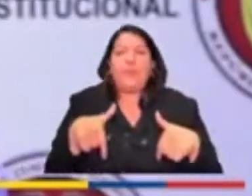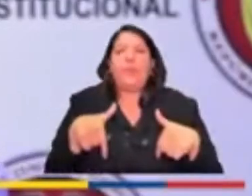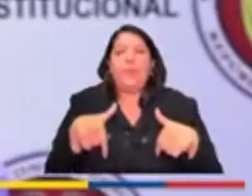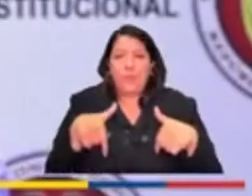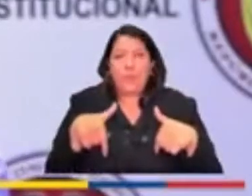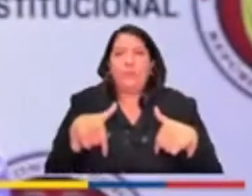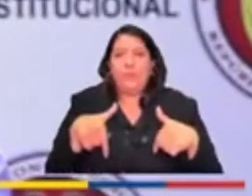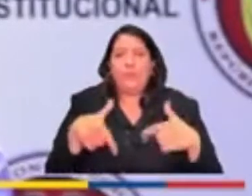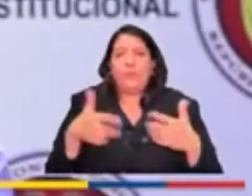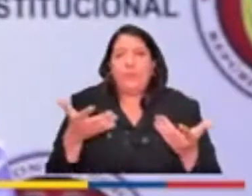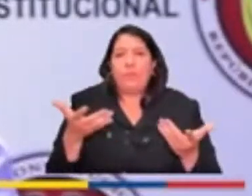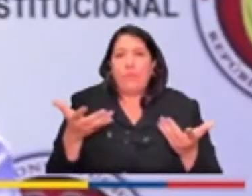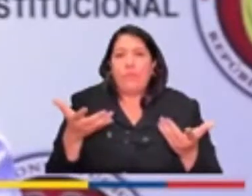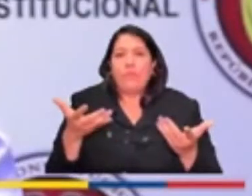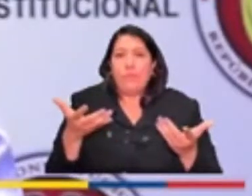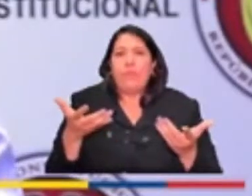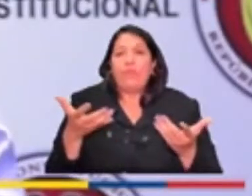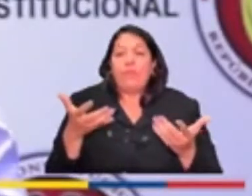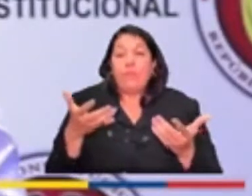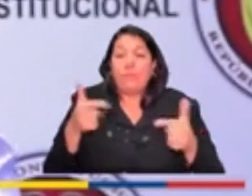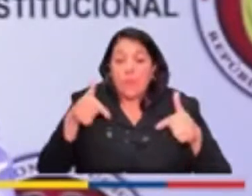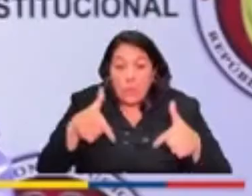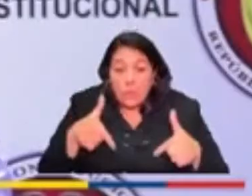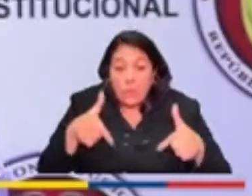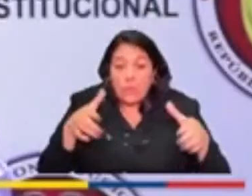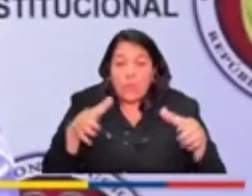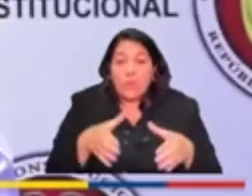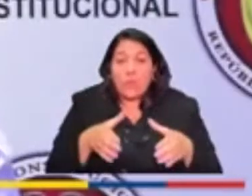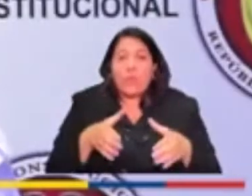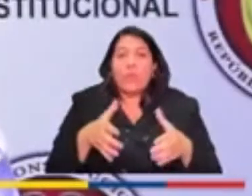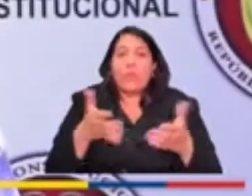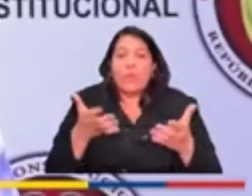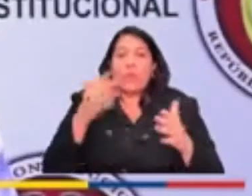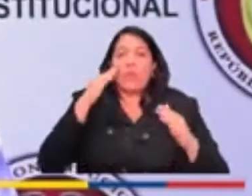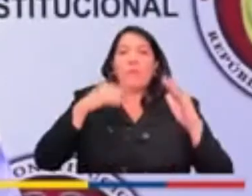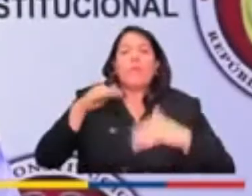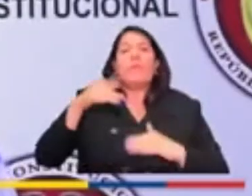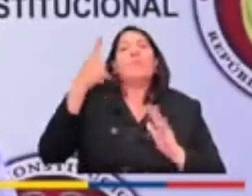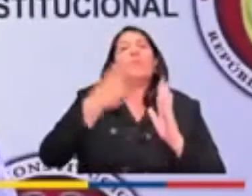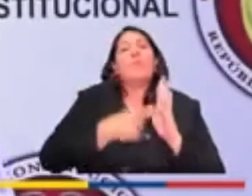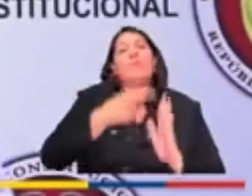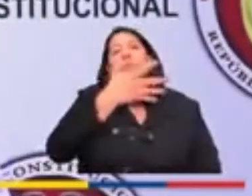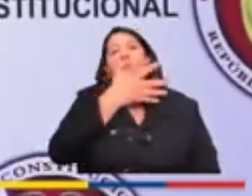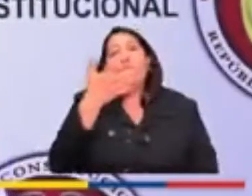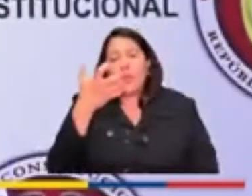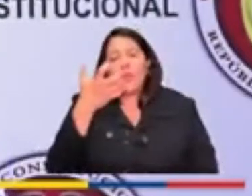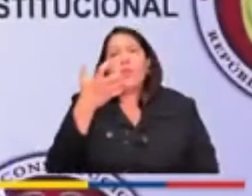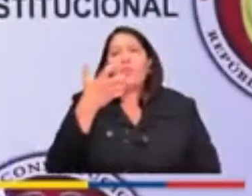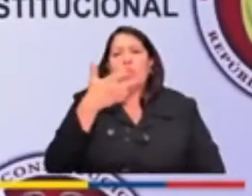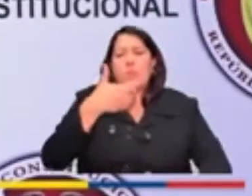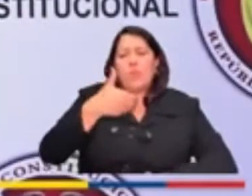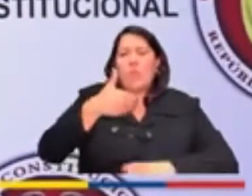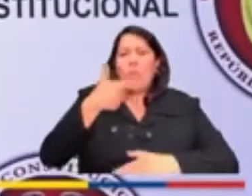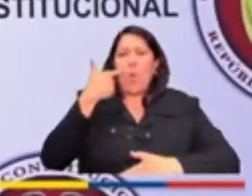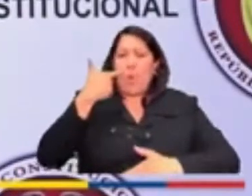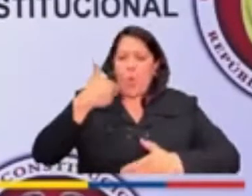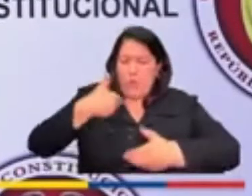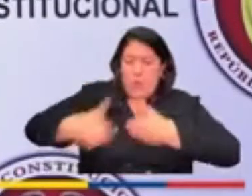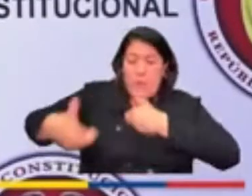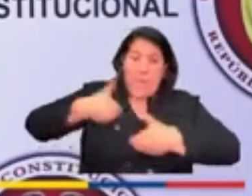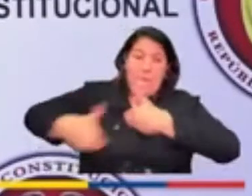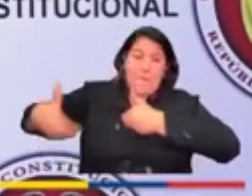Y para nosotros, hoy tenemos más de 1.500 solicitudes